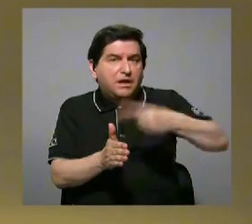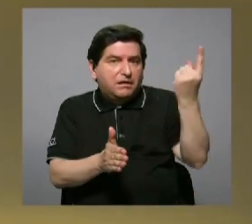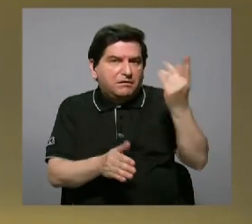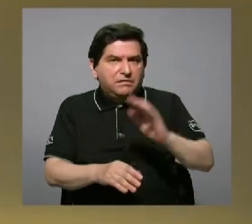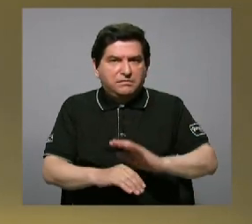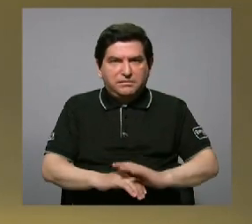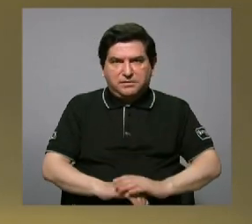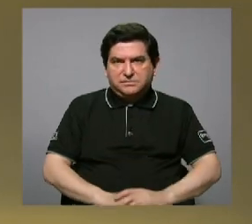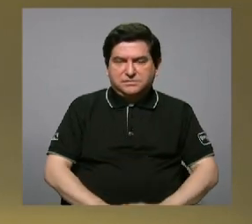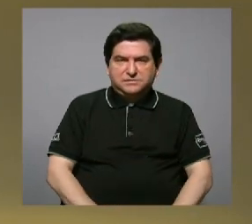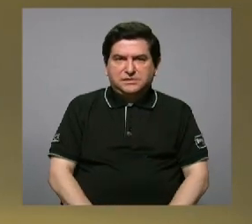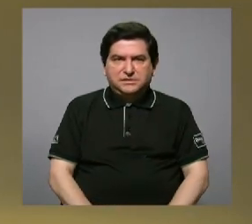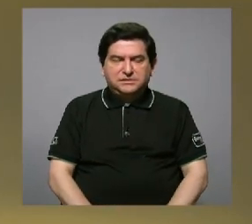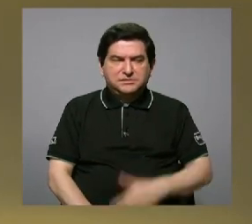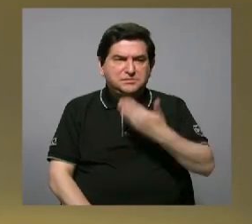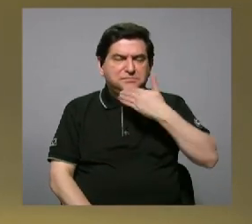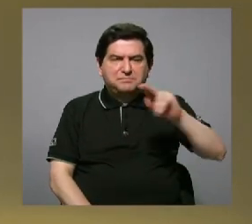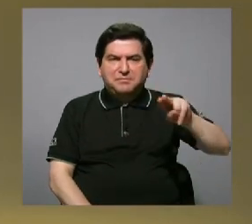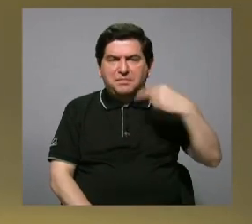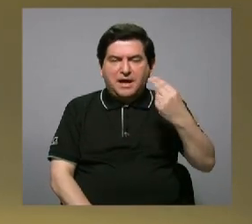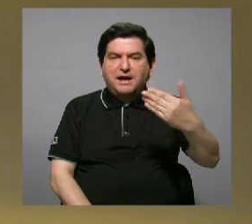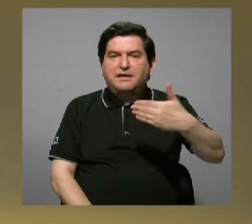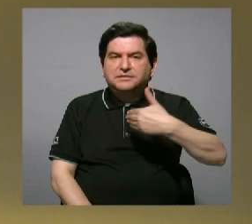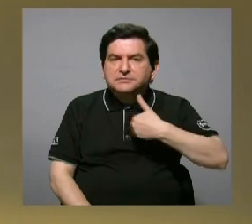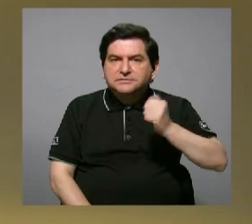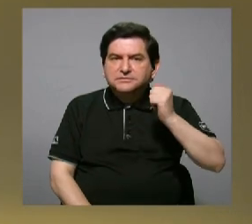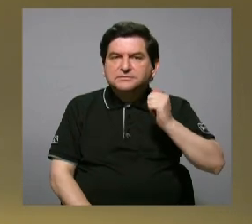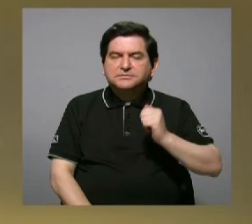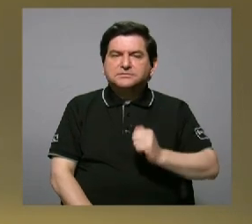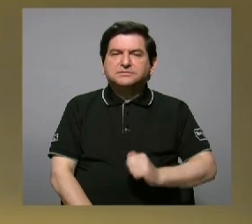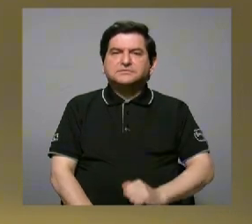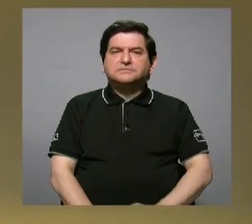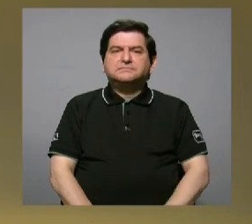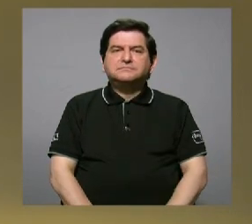dan malas noticias, en